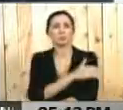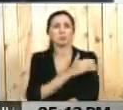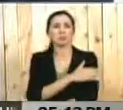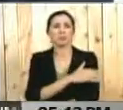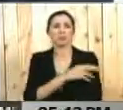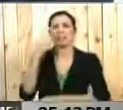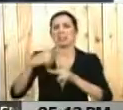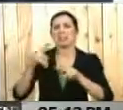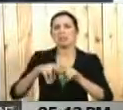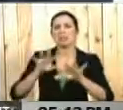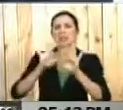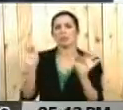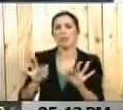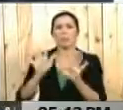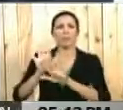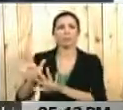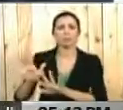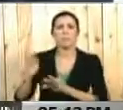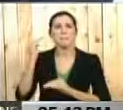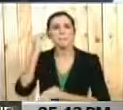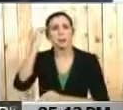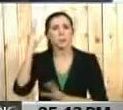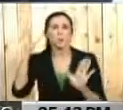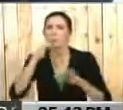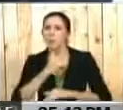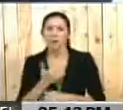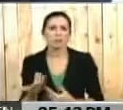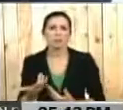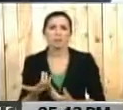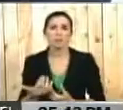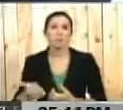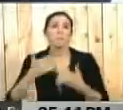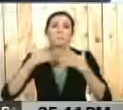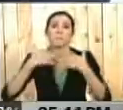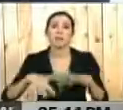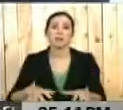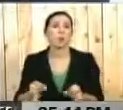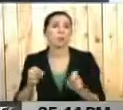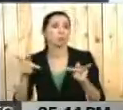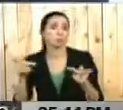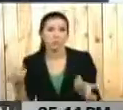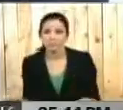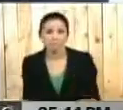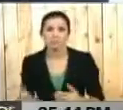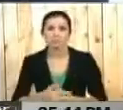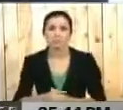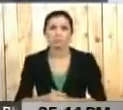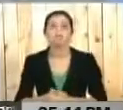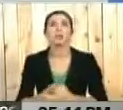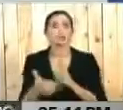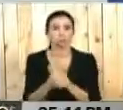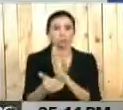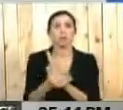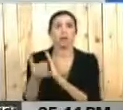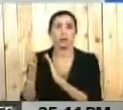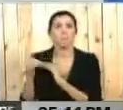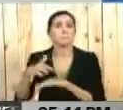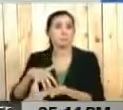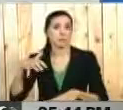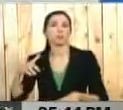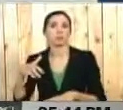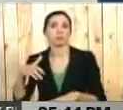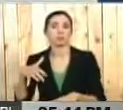desaprovecharon los tiempos, desaprovecharon las competencias y atribuciones que esa mayoría tendría de acuerdo a